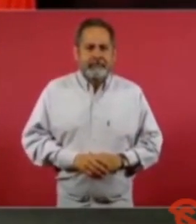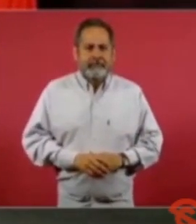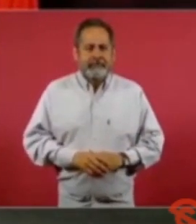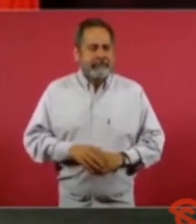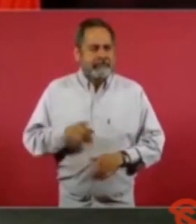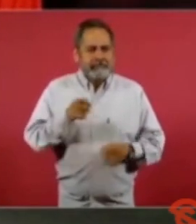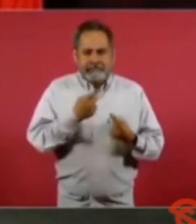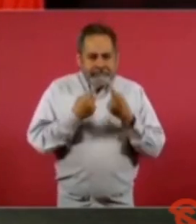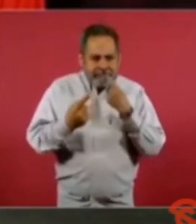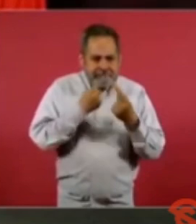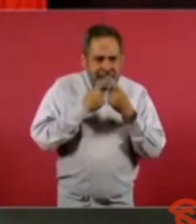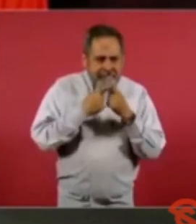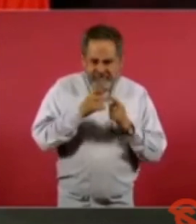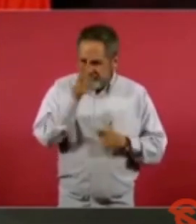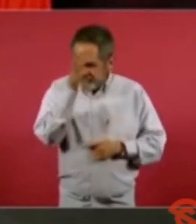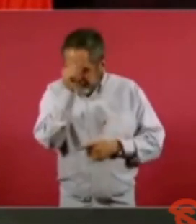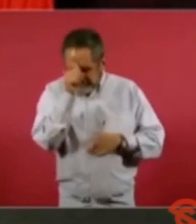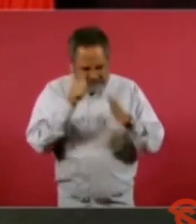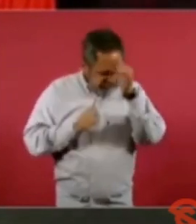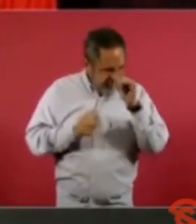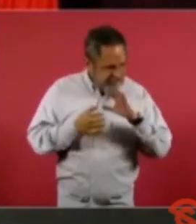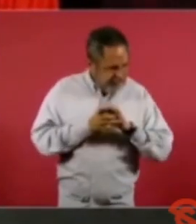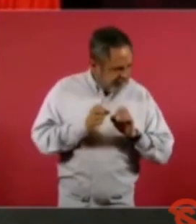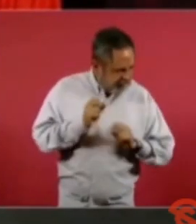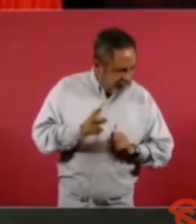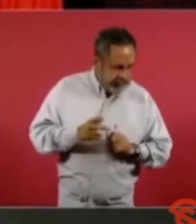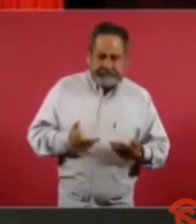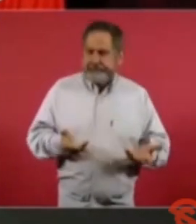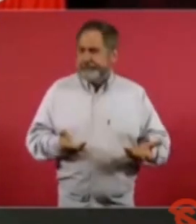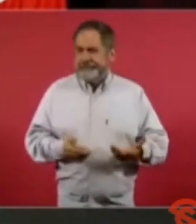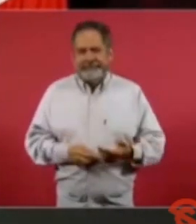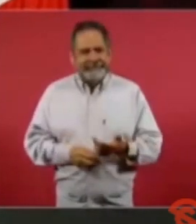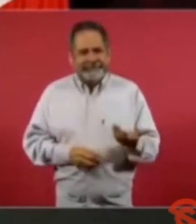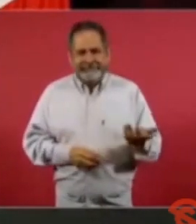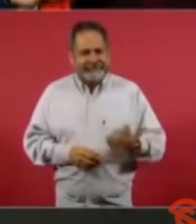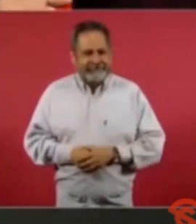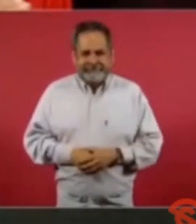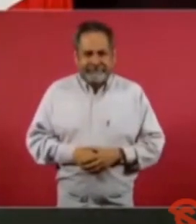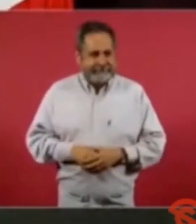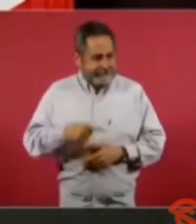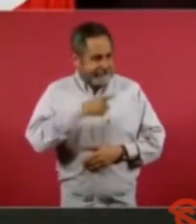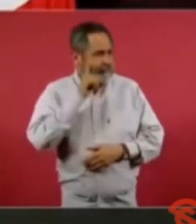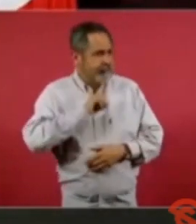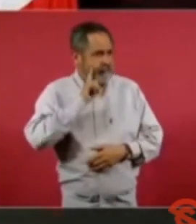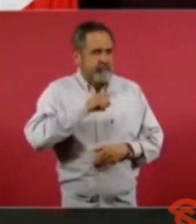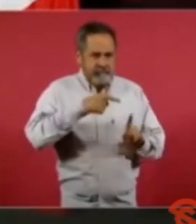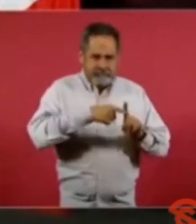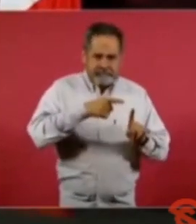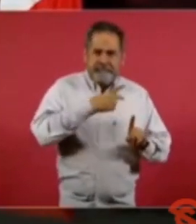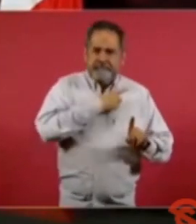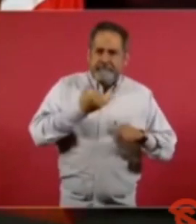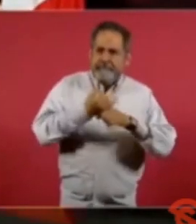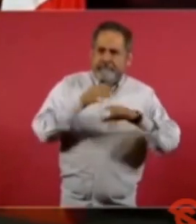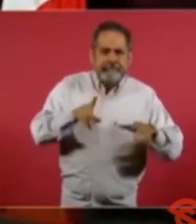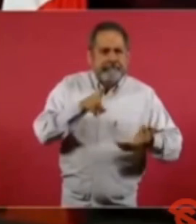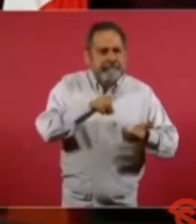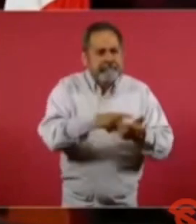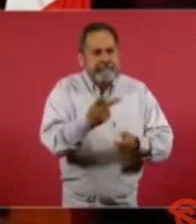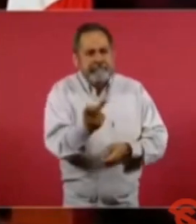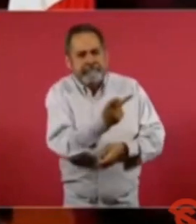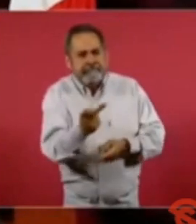seguramente llegan a acuerdos, que por cierto debería de informar la señora de qué hablaron.